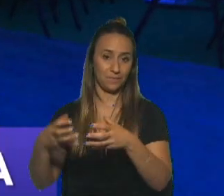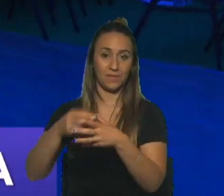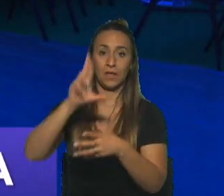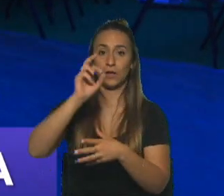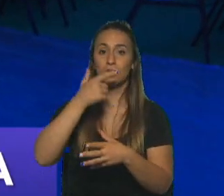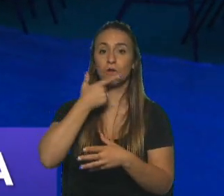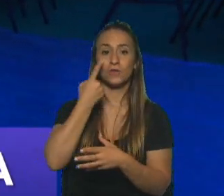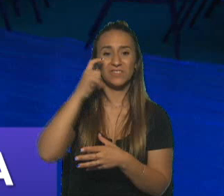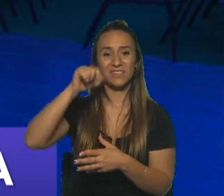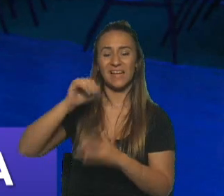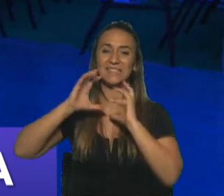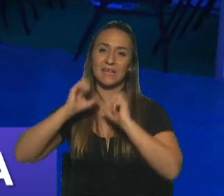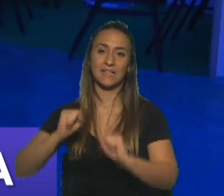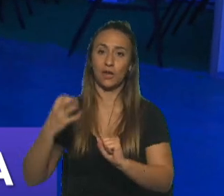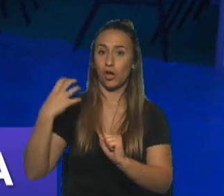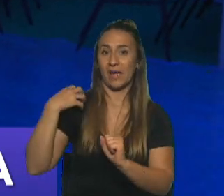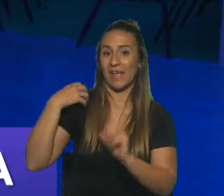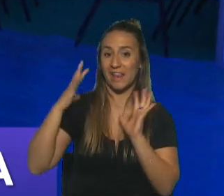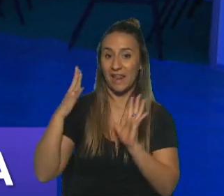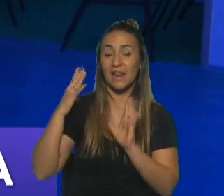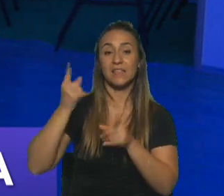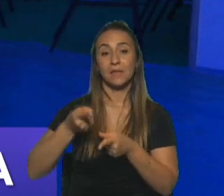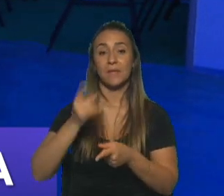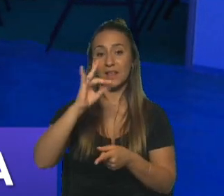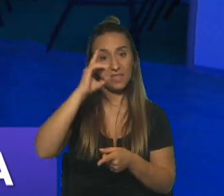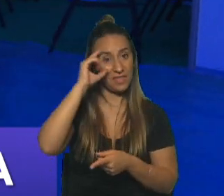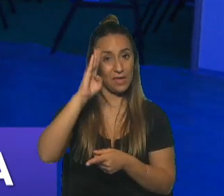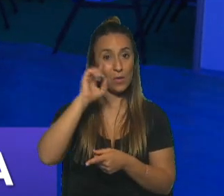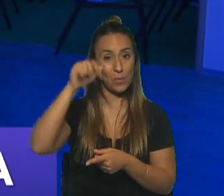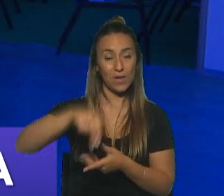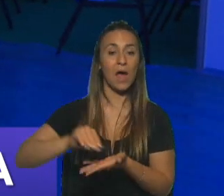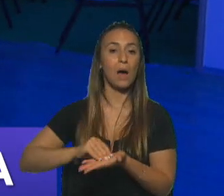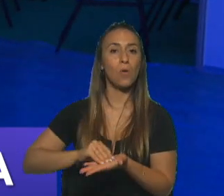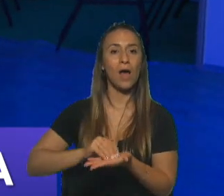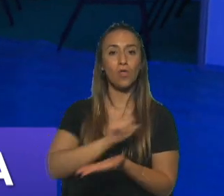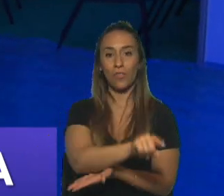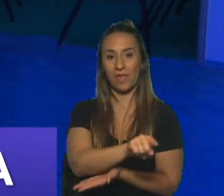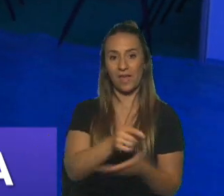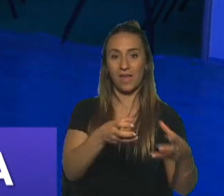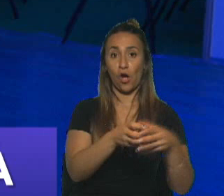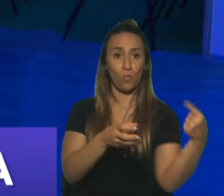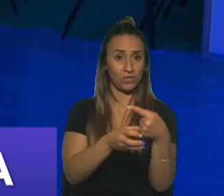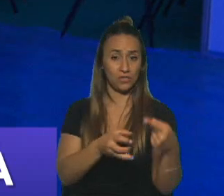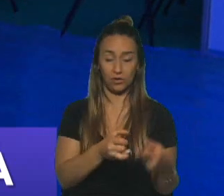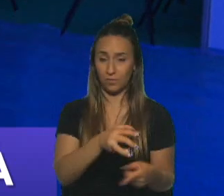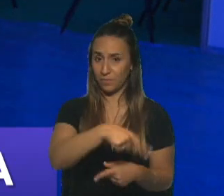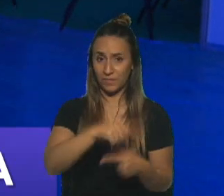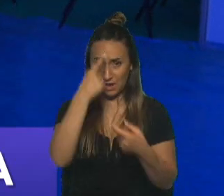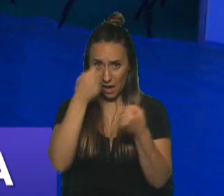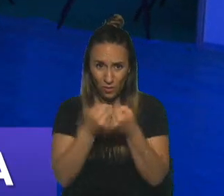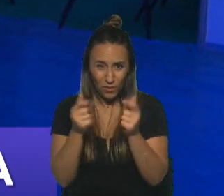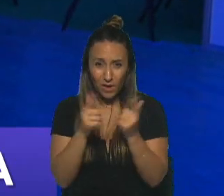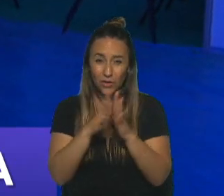como secretario general, representante, y Javier Devin como abogado de la oposición. En consecuencia, había más de